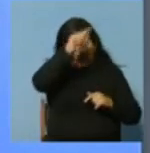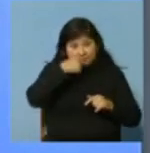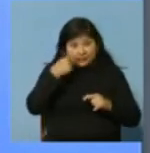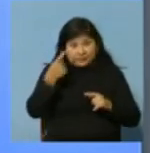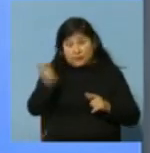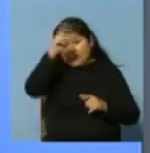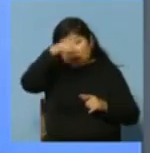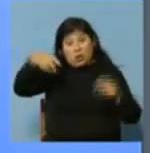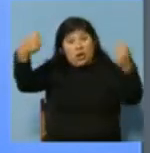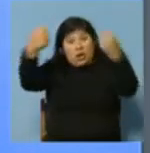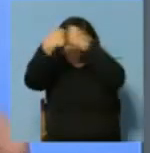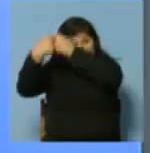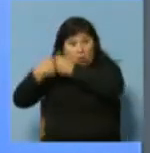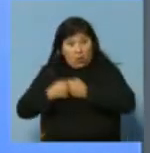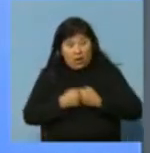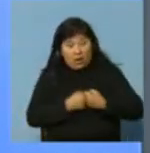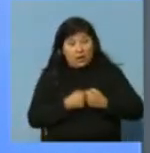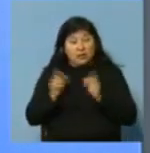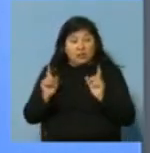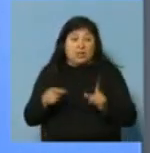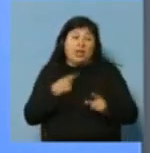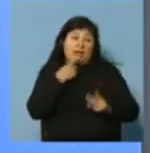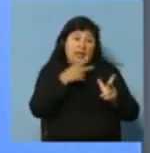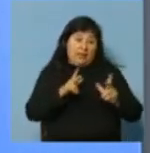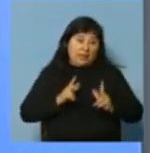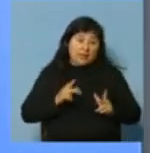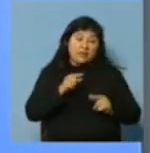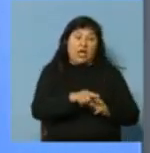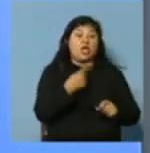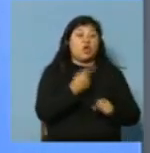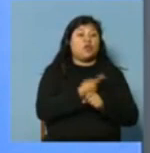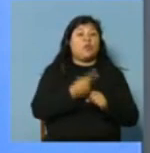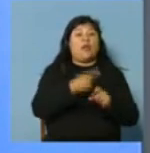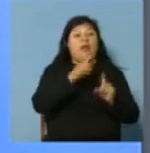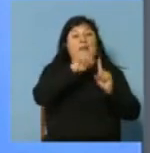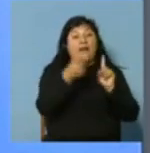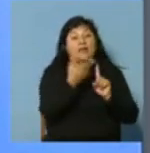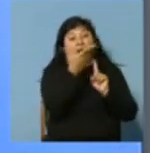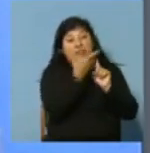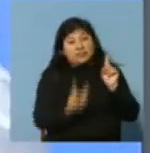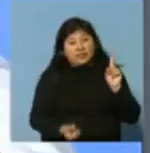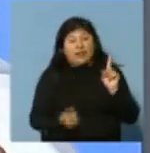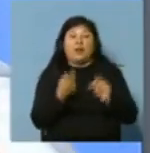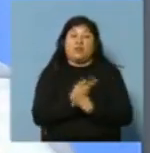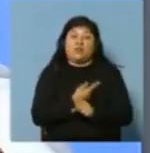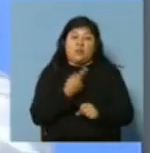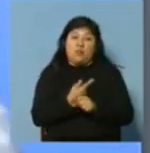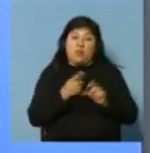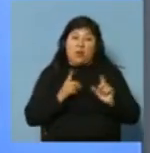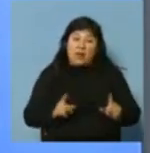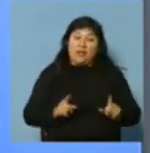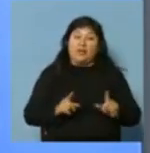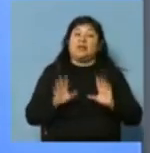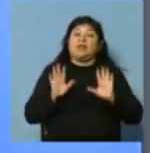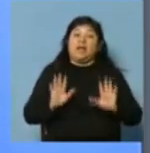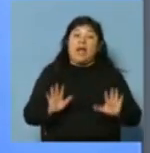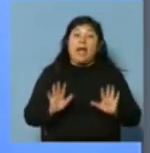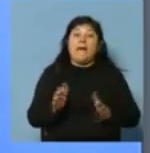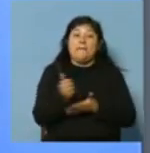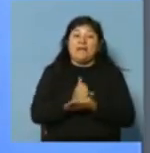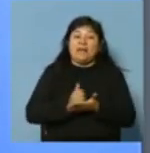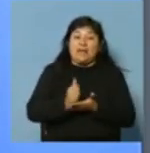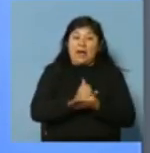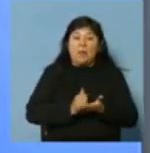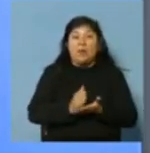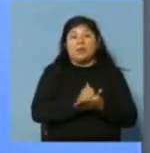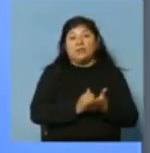dijeron no la verdad que no se puede finalizar el embarazo porque es muy avanzado esperemos un poquito s esperar un poquito